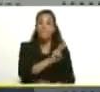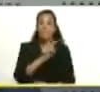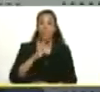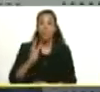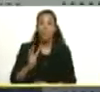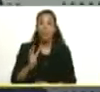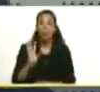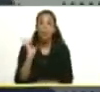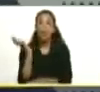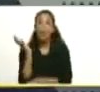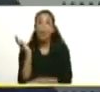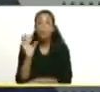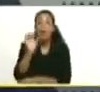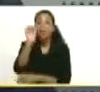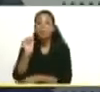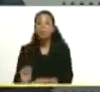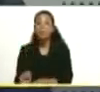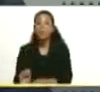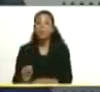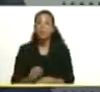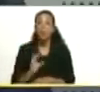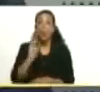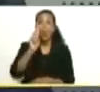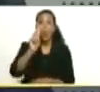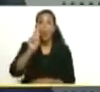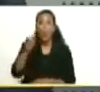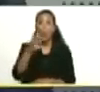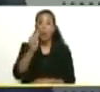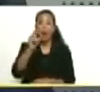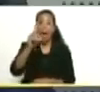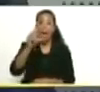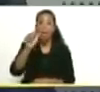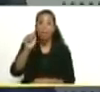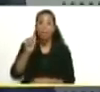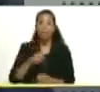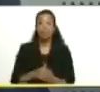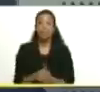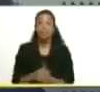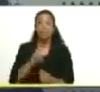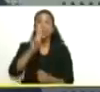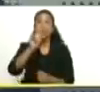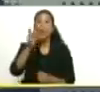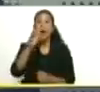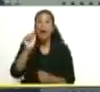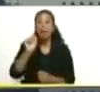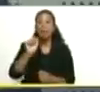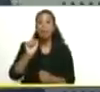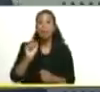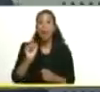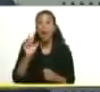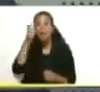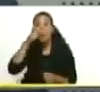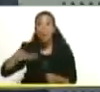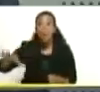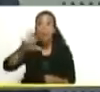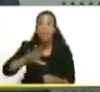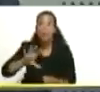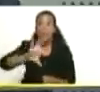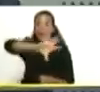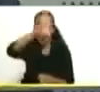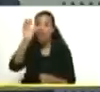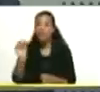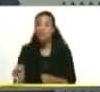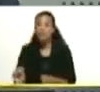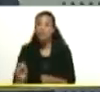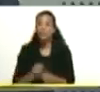tenemos la cumbre del sur en Uganda. Le deseamos a Uganda y al África todo el éxito en